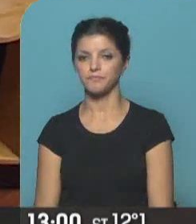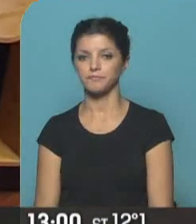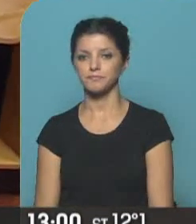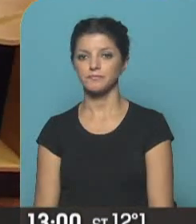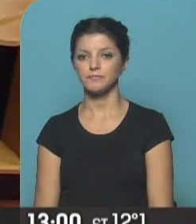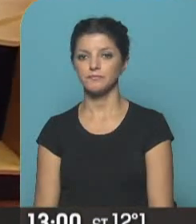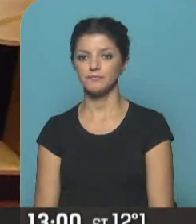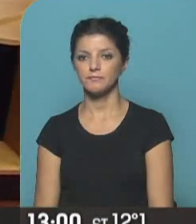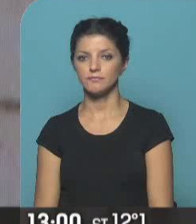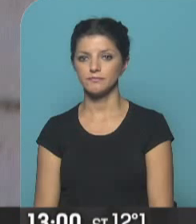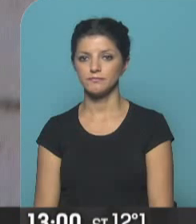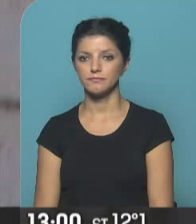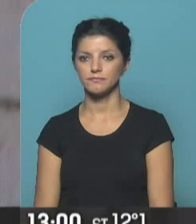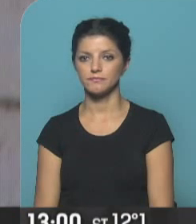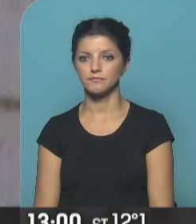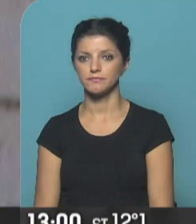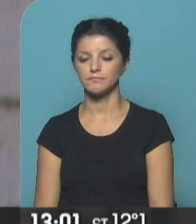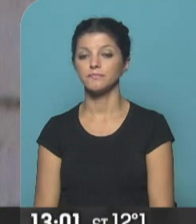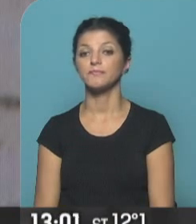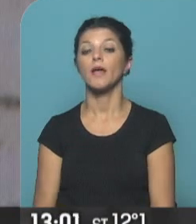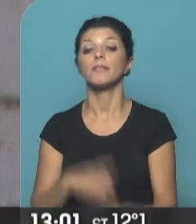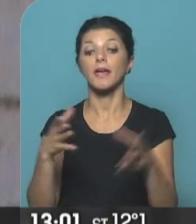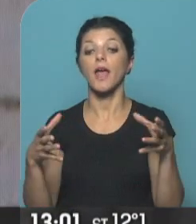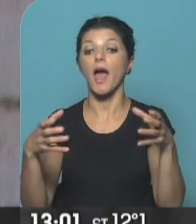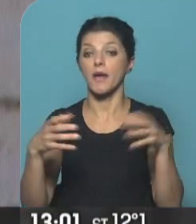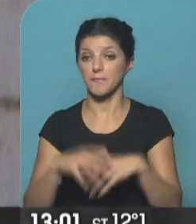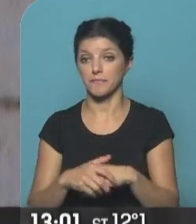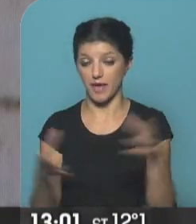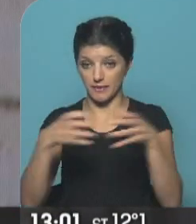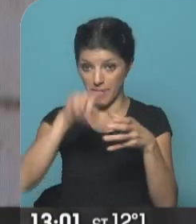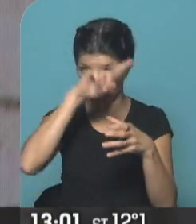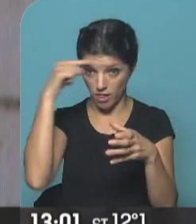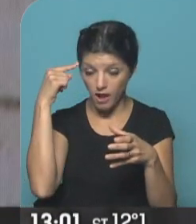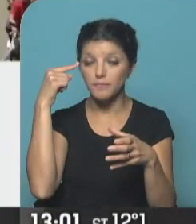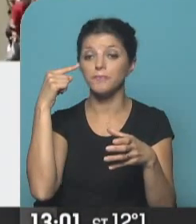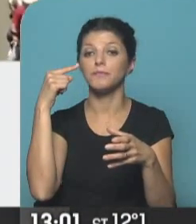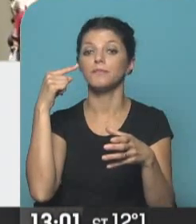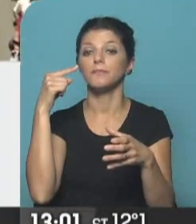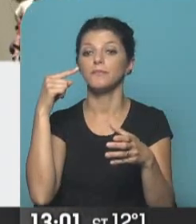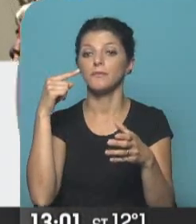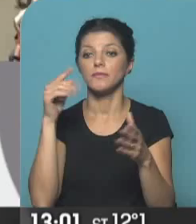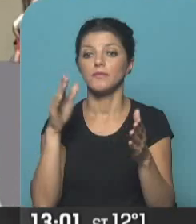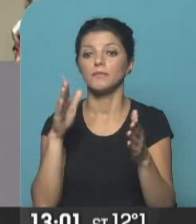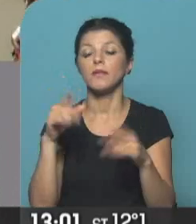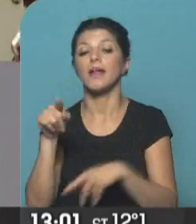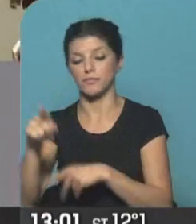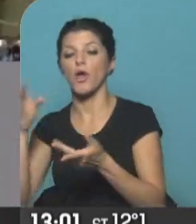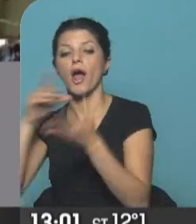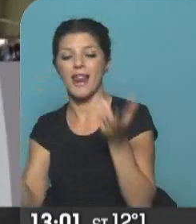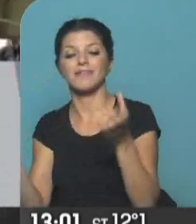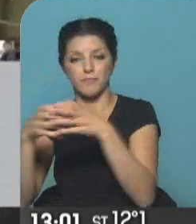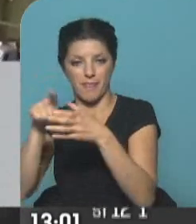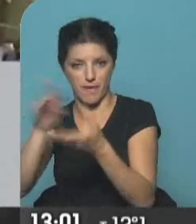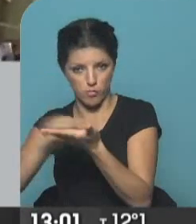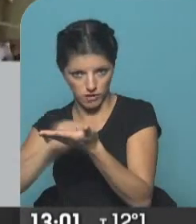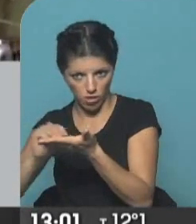que dice Rulo, efectivamente desde que fue elegida la Asamblea Nacional claramente opositora al gobierno de Maduro, se generó